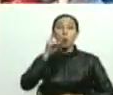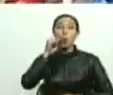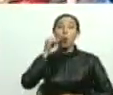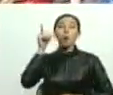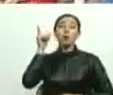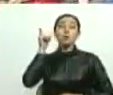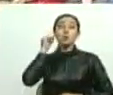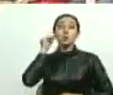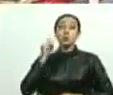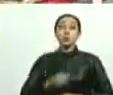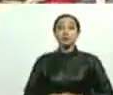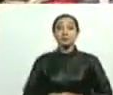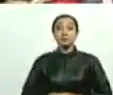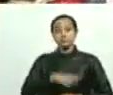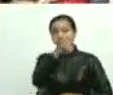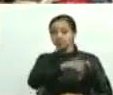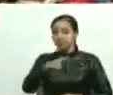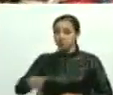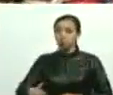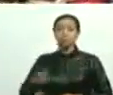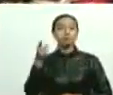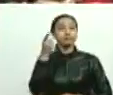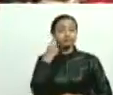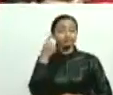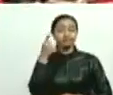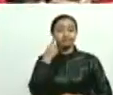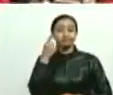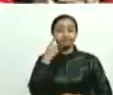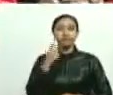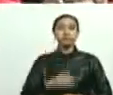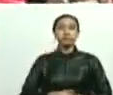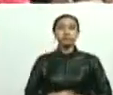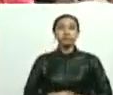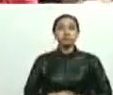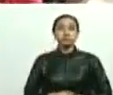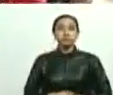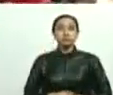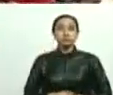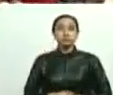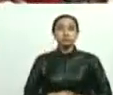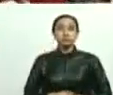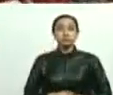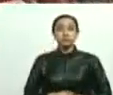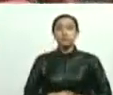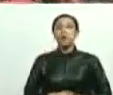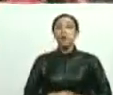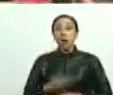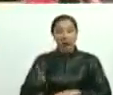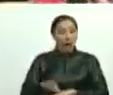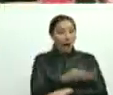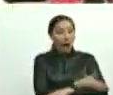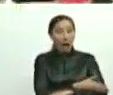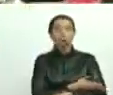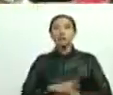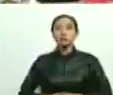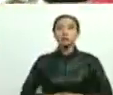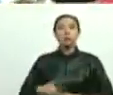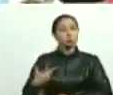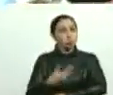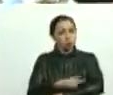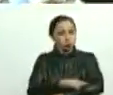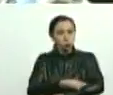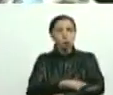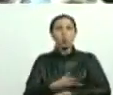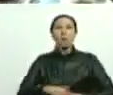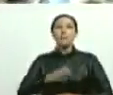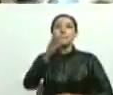precandidatas, que nadie baje la guardia. Aquí, bueno, se le hizo su pruebita de PCR